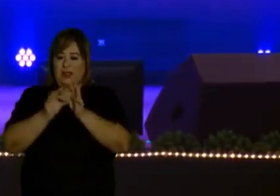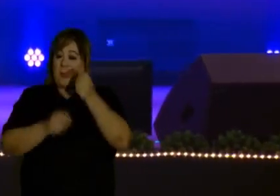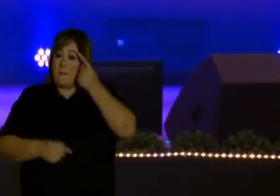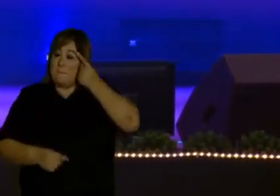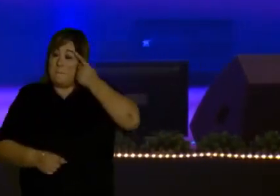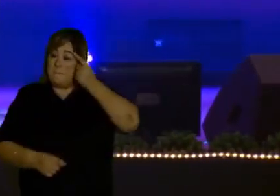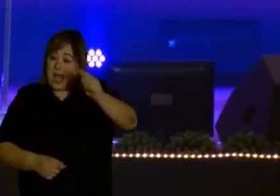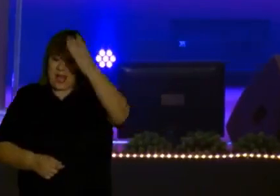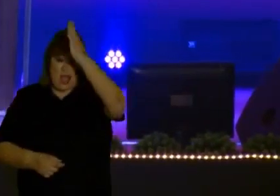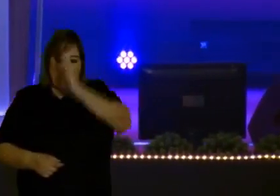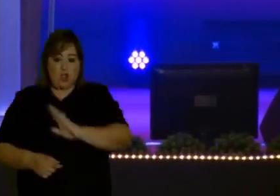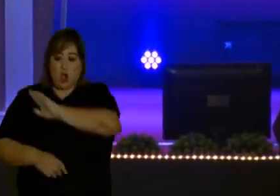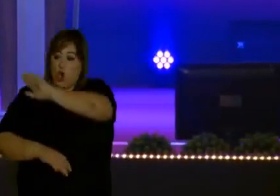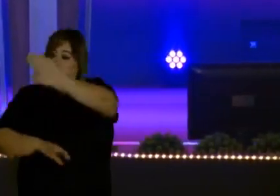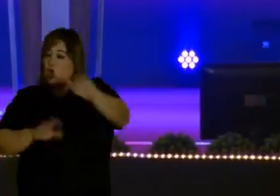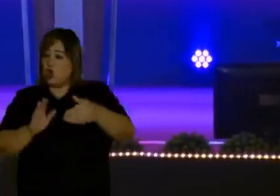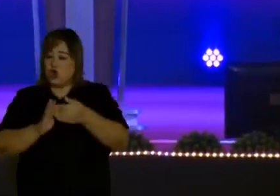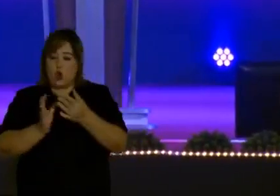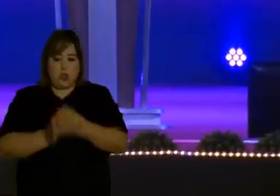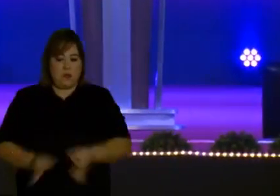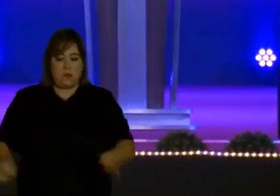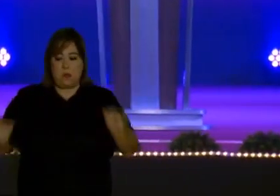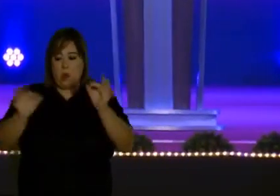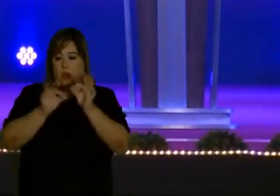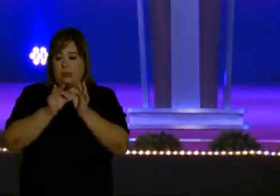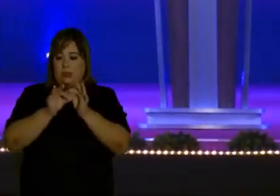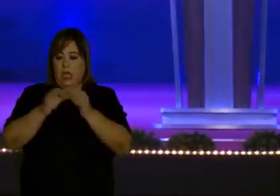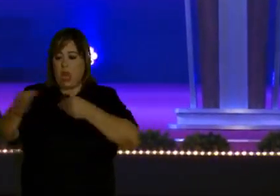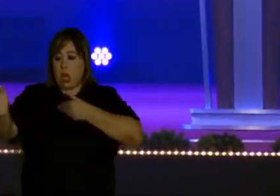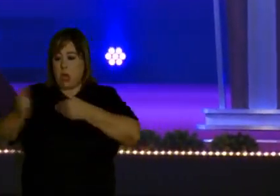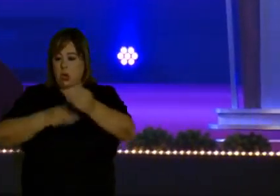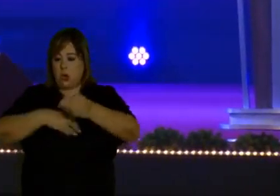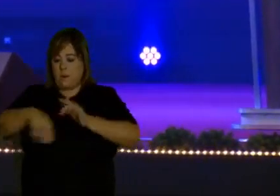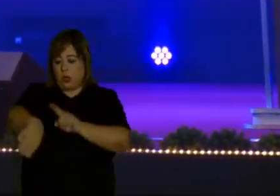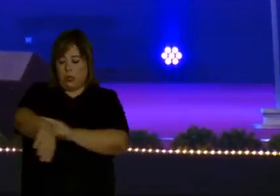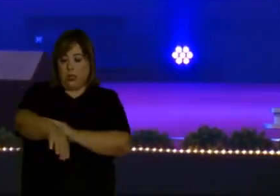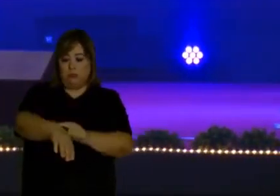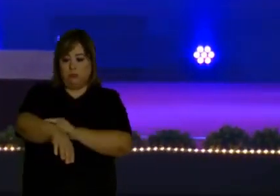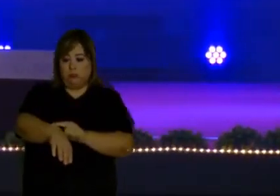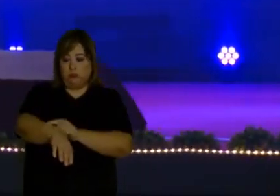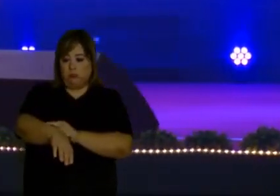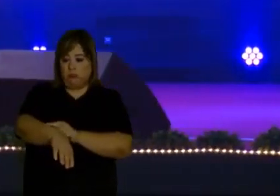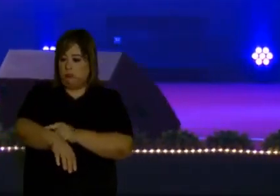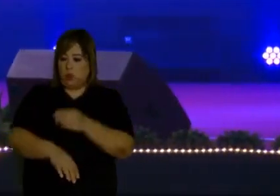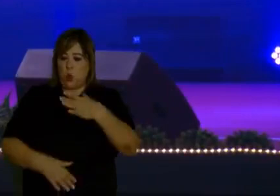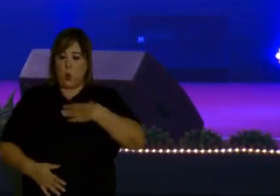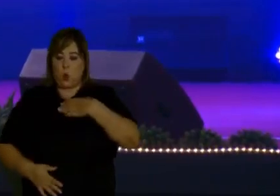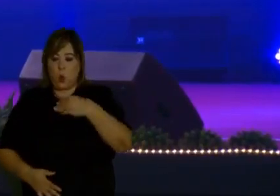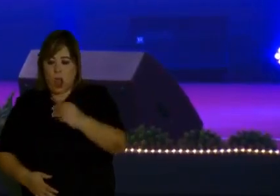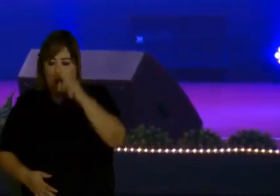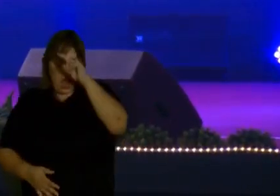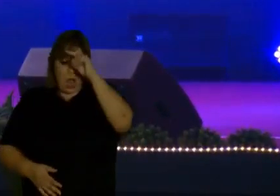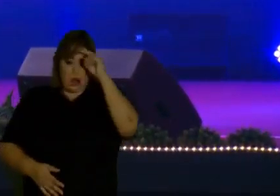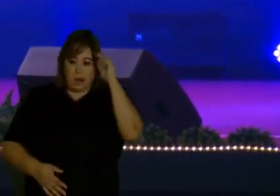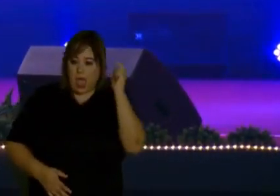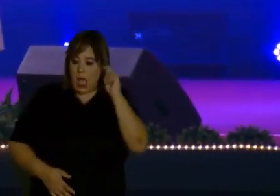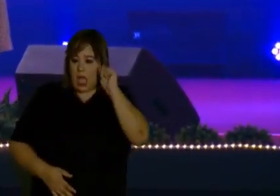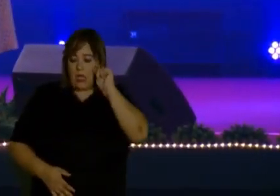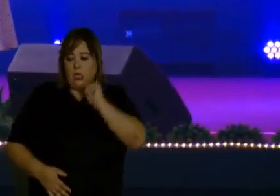somos iguales. Nosotros unos más claritos, unos más oscuritos, pero todos tenemos una sangre que nos une desde Adán hasta